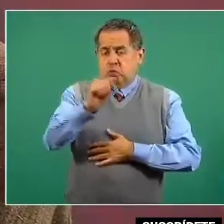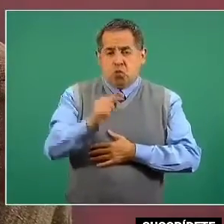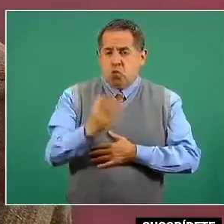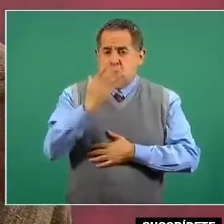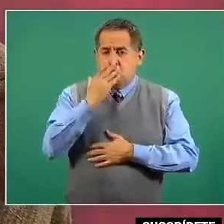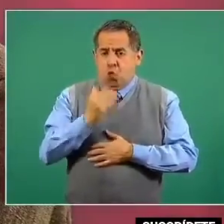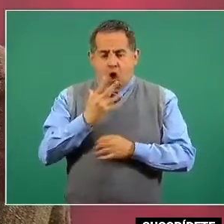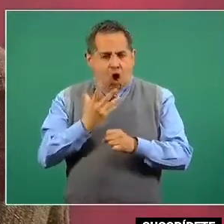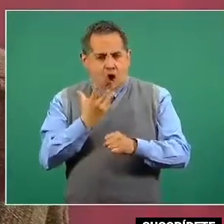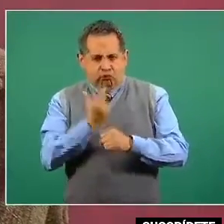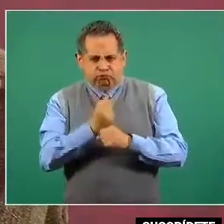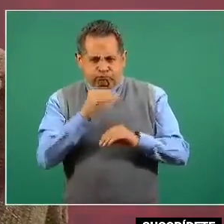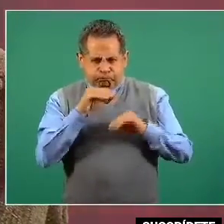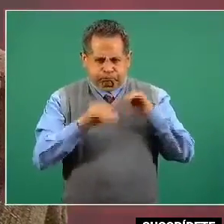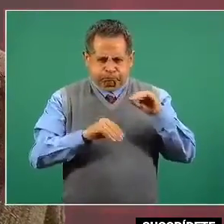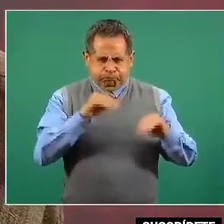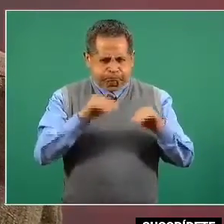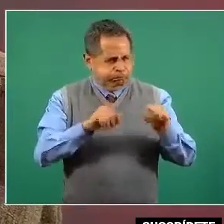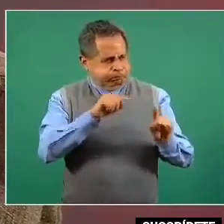en su momento